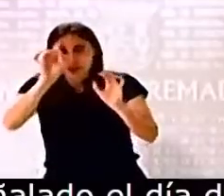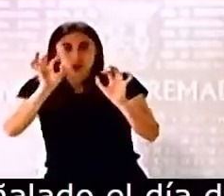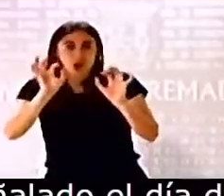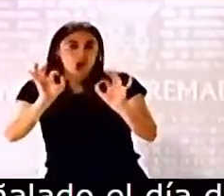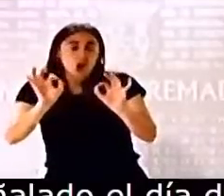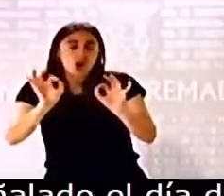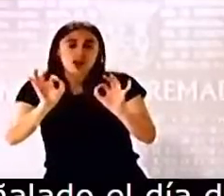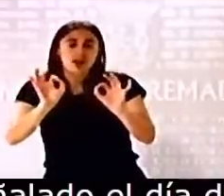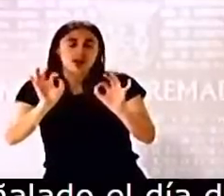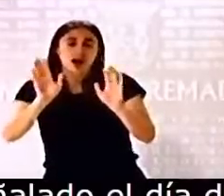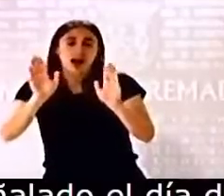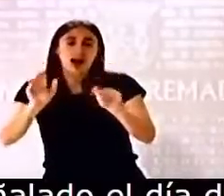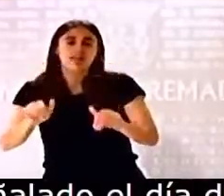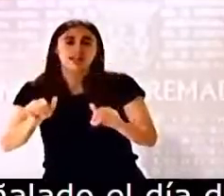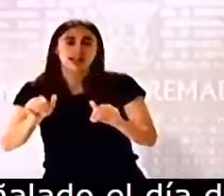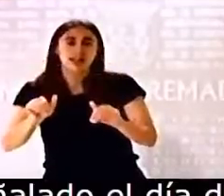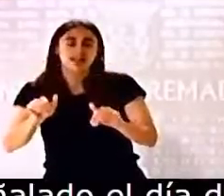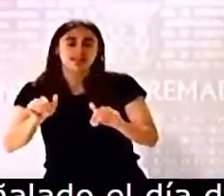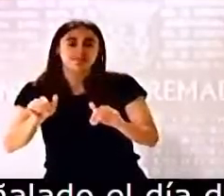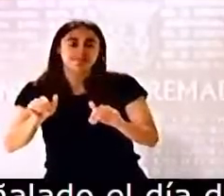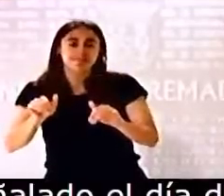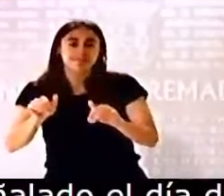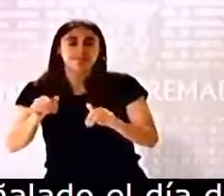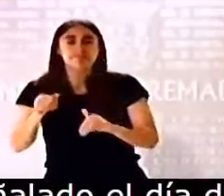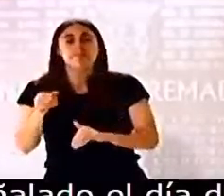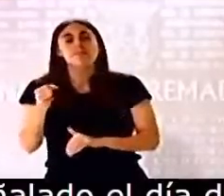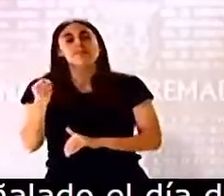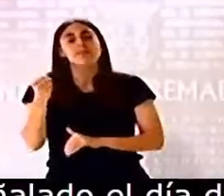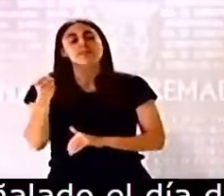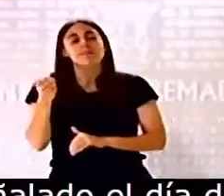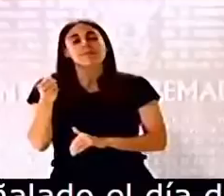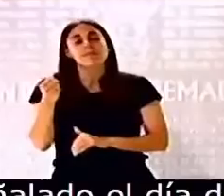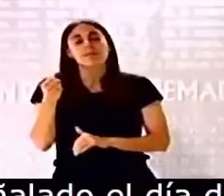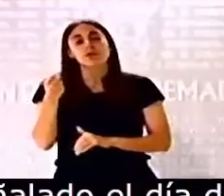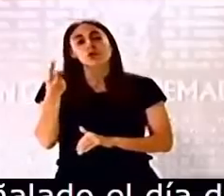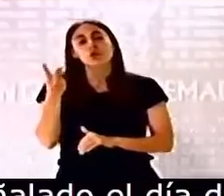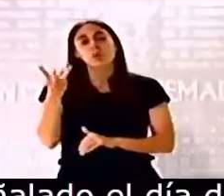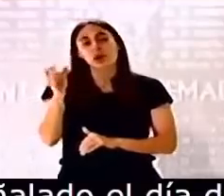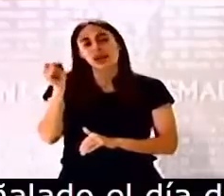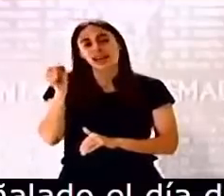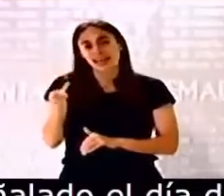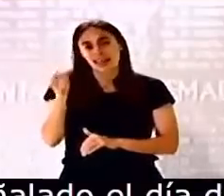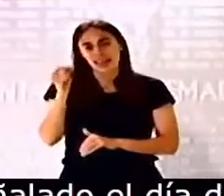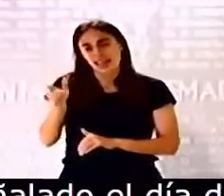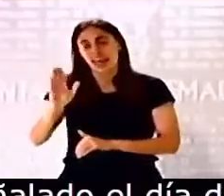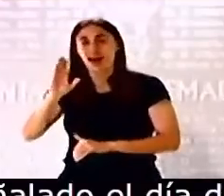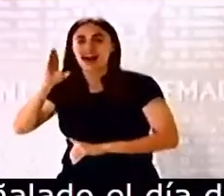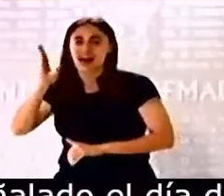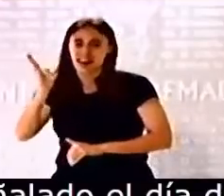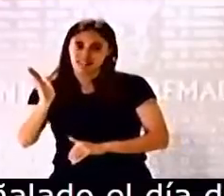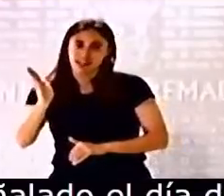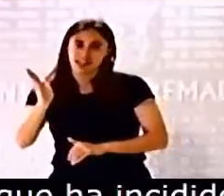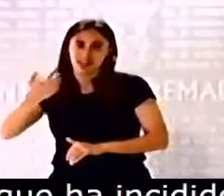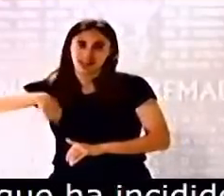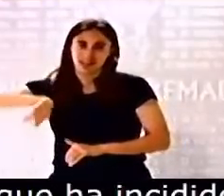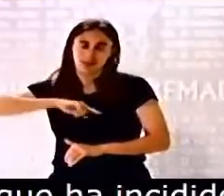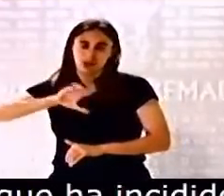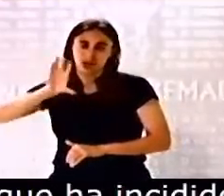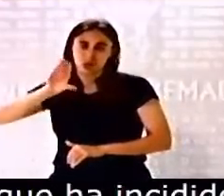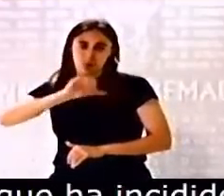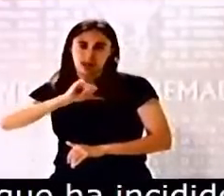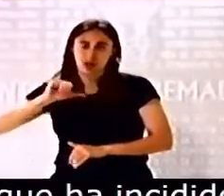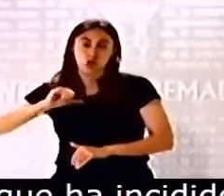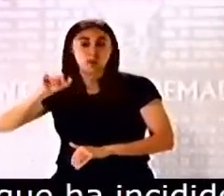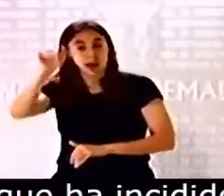ha incidido de forma negativa sobre las tasas de incidencia en nuestra comunidad autónoma en el día de